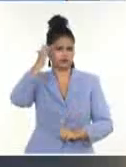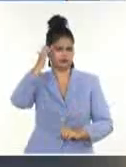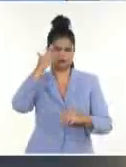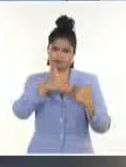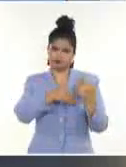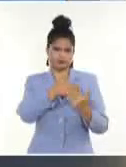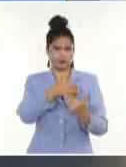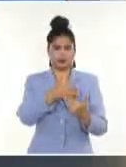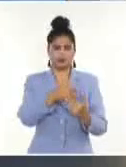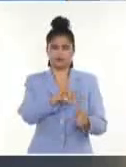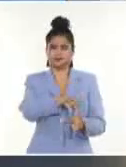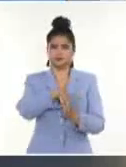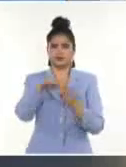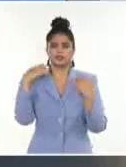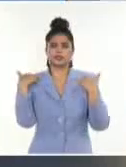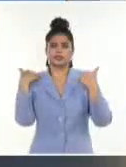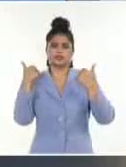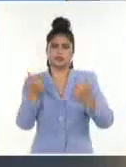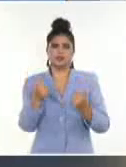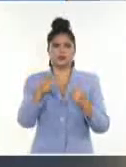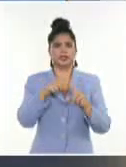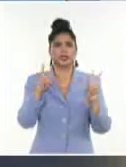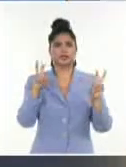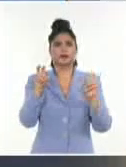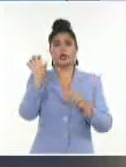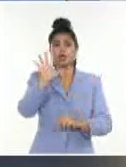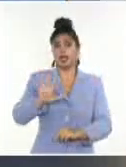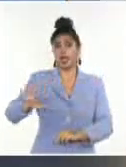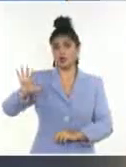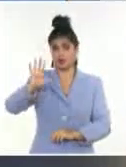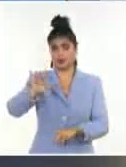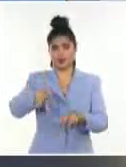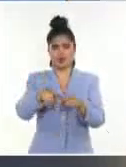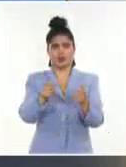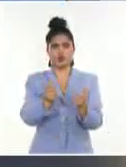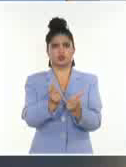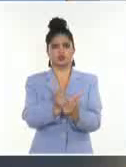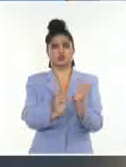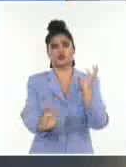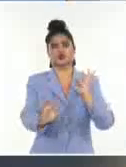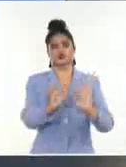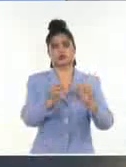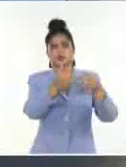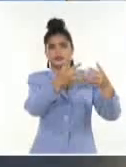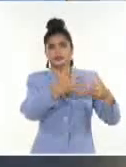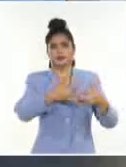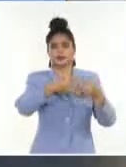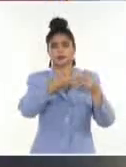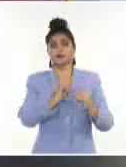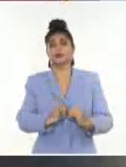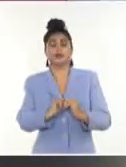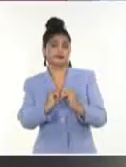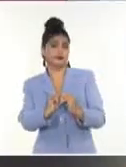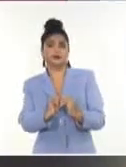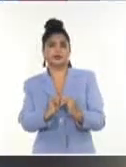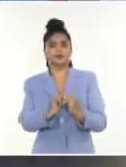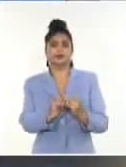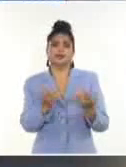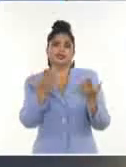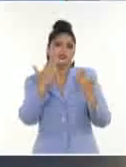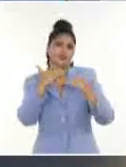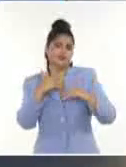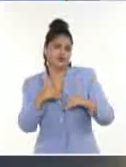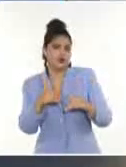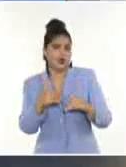Y el director de Asuntos Europeos del Consejo de Seguridad Nacional de Estados Unidos, Michael Carpenter, dio a conocer que no existe consenso entre